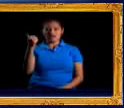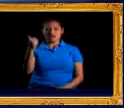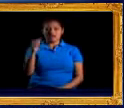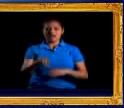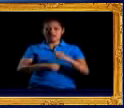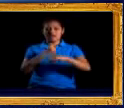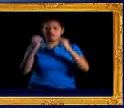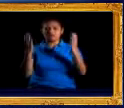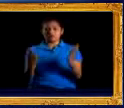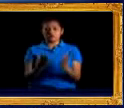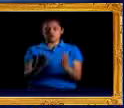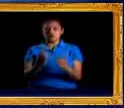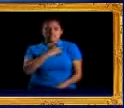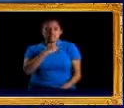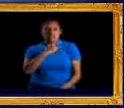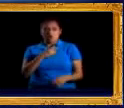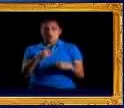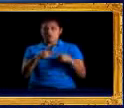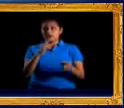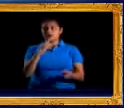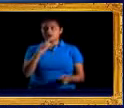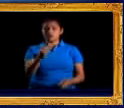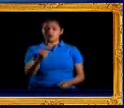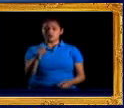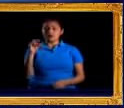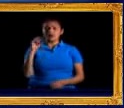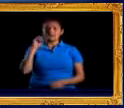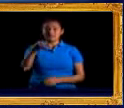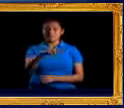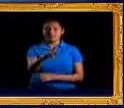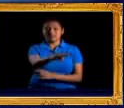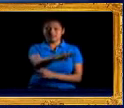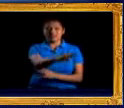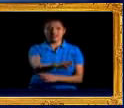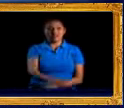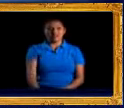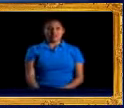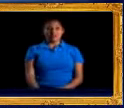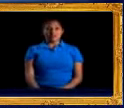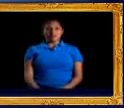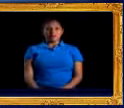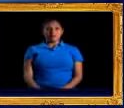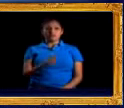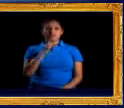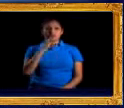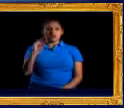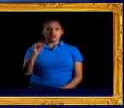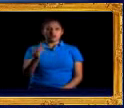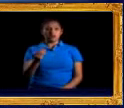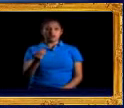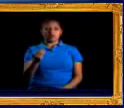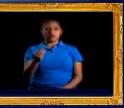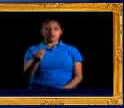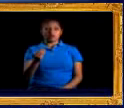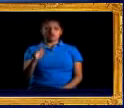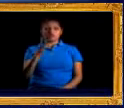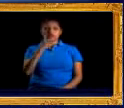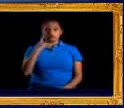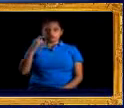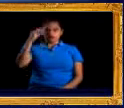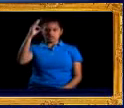fruto codiciable. Pero, hermano, la serpiente sugirió que Dios era estricto, mísero.